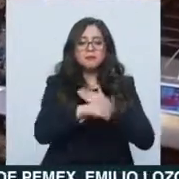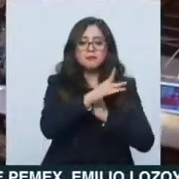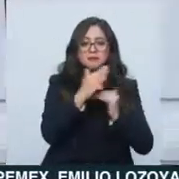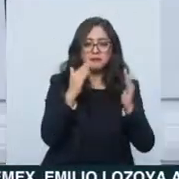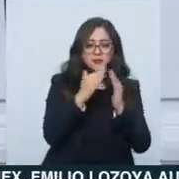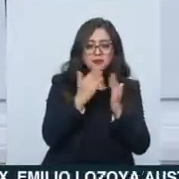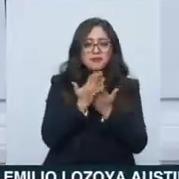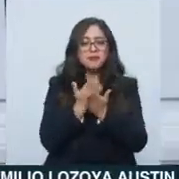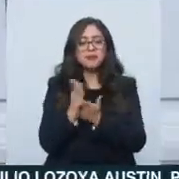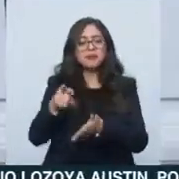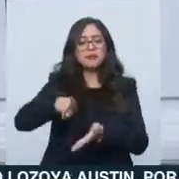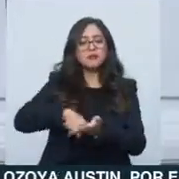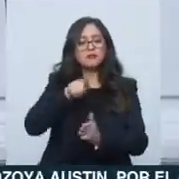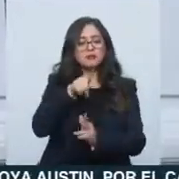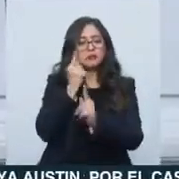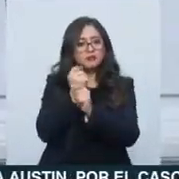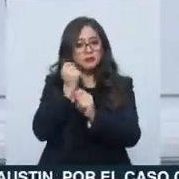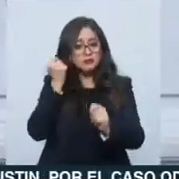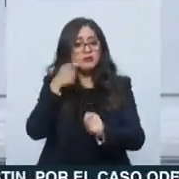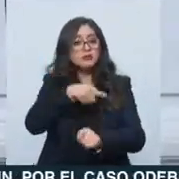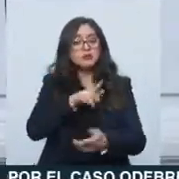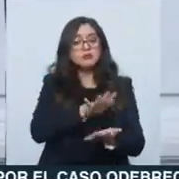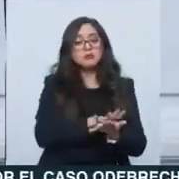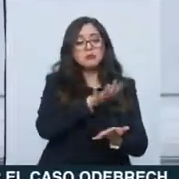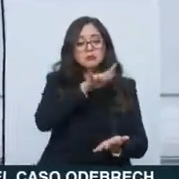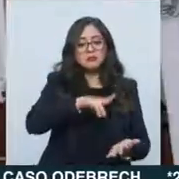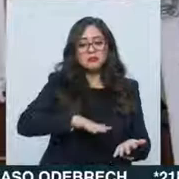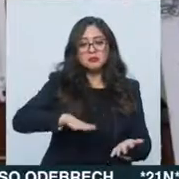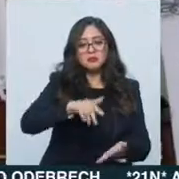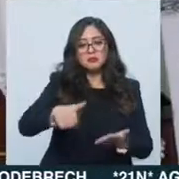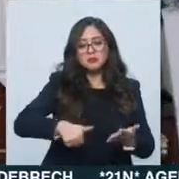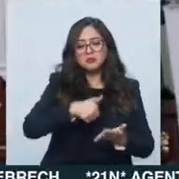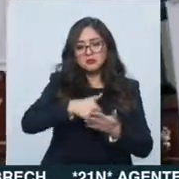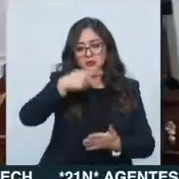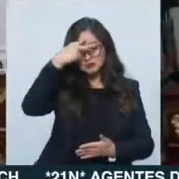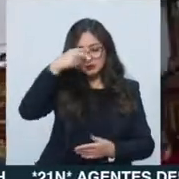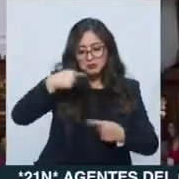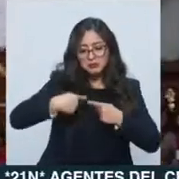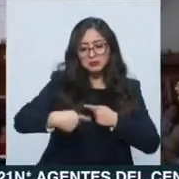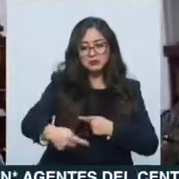público, delitos de alto impacto que han aumentado su incidencia en la capital durante el último